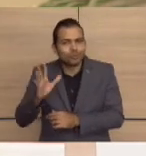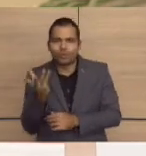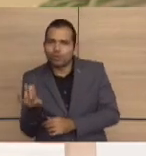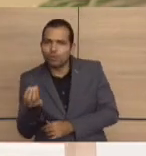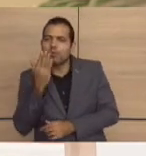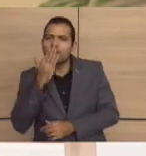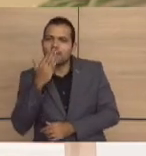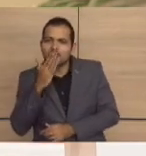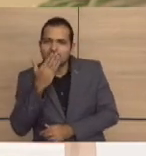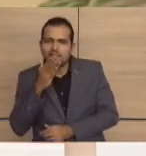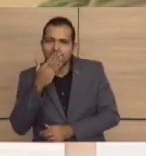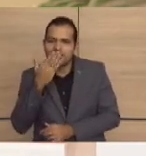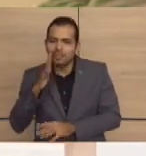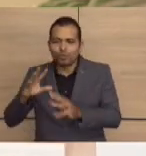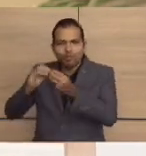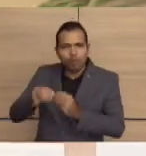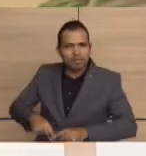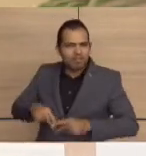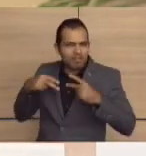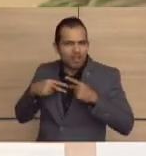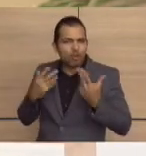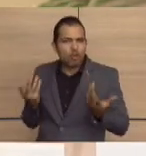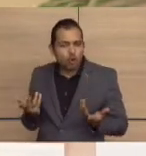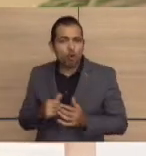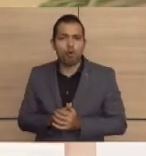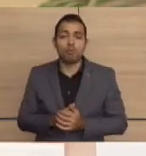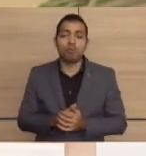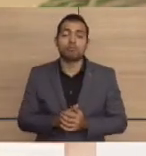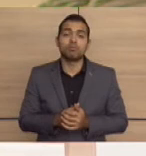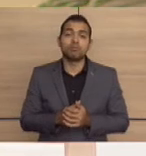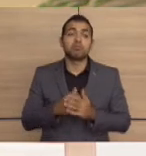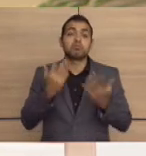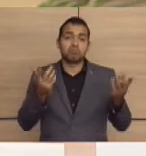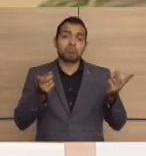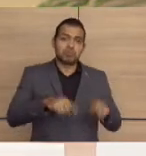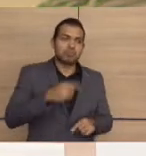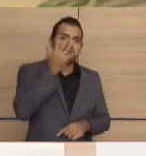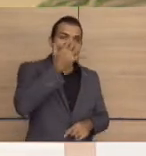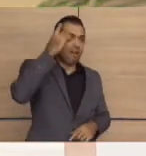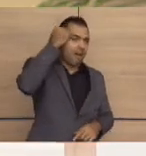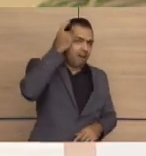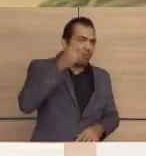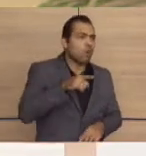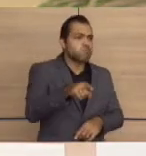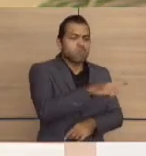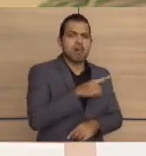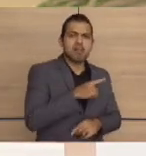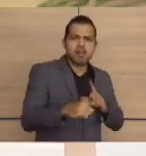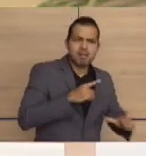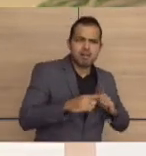hemos hecho todos los líderes afros, hemos hecho los líderes indígenas también, y pienso que eso